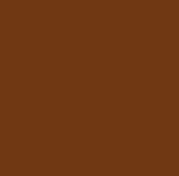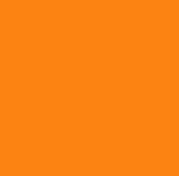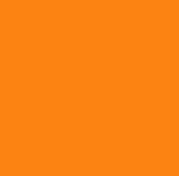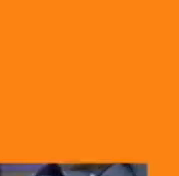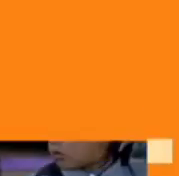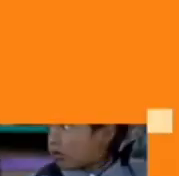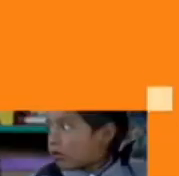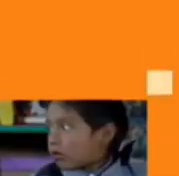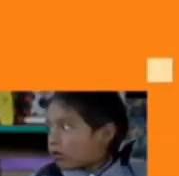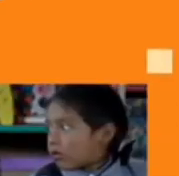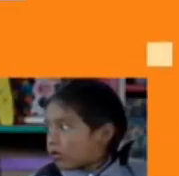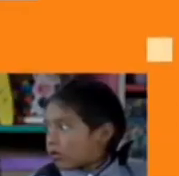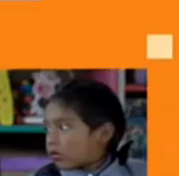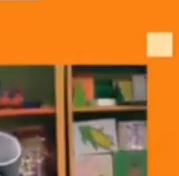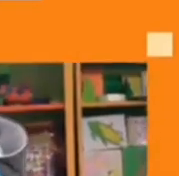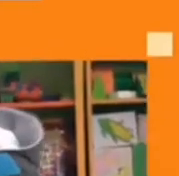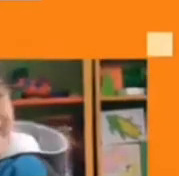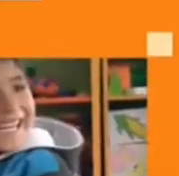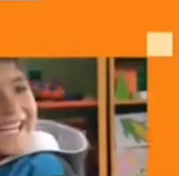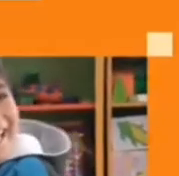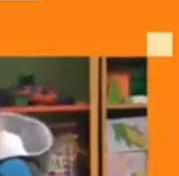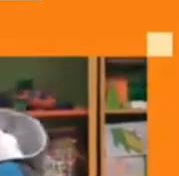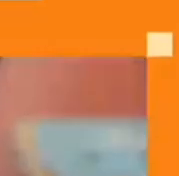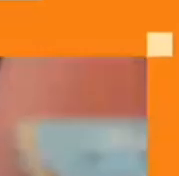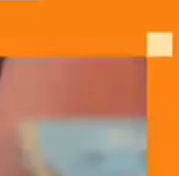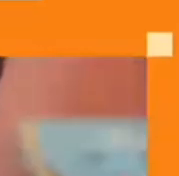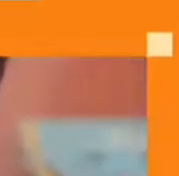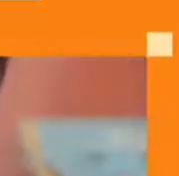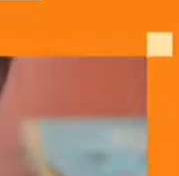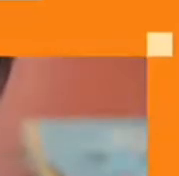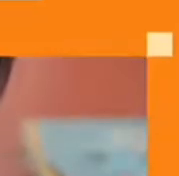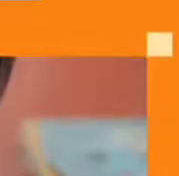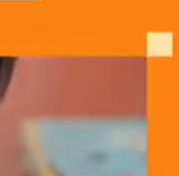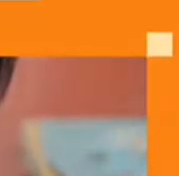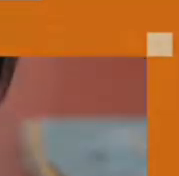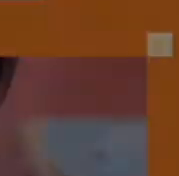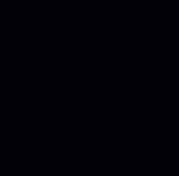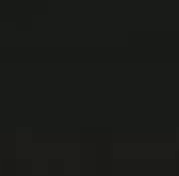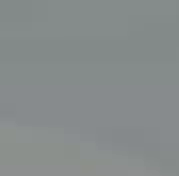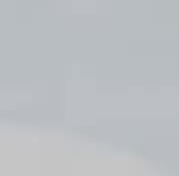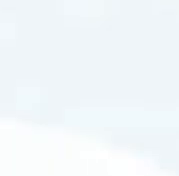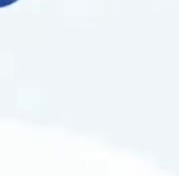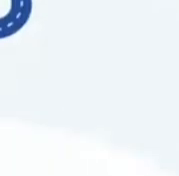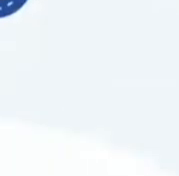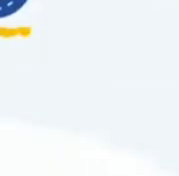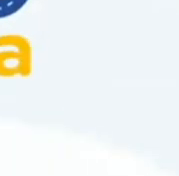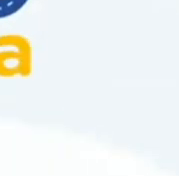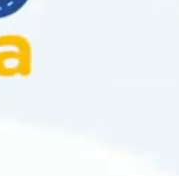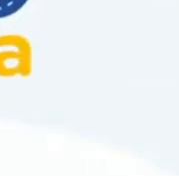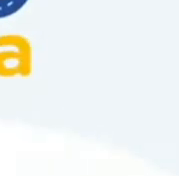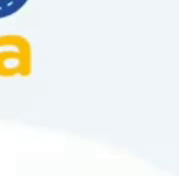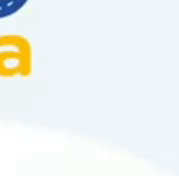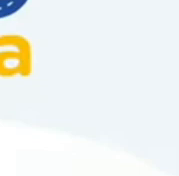lectura. Estamos viendo Aprendo en Casa, secundaria.